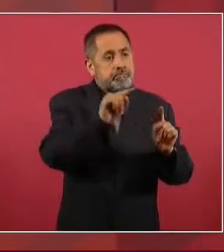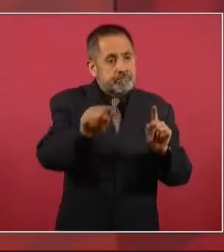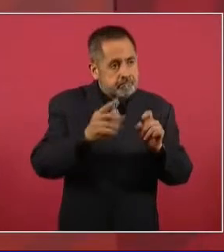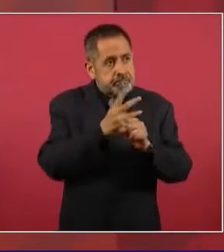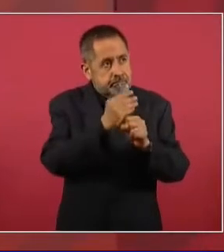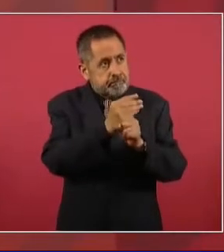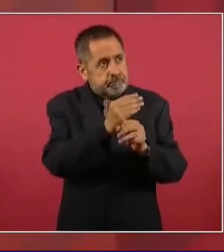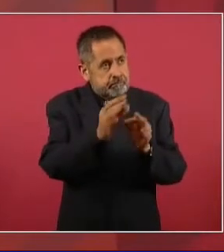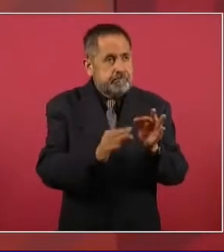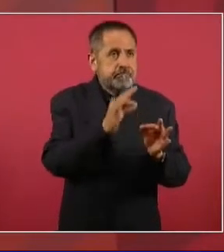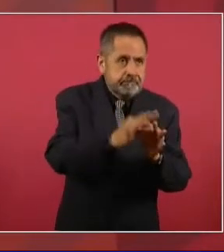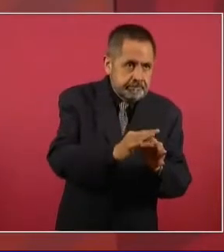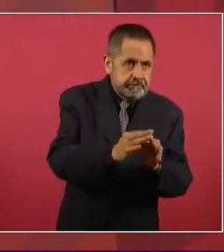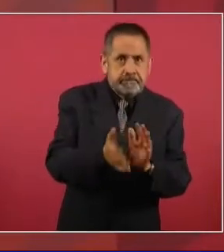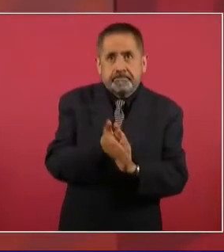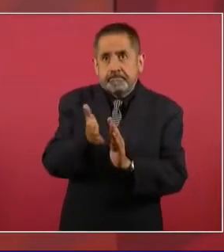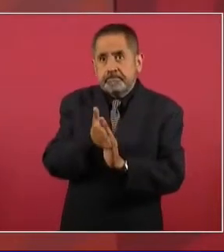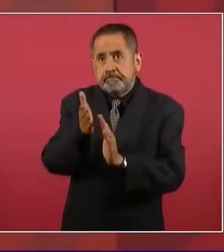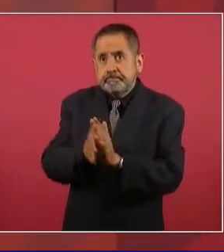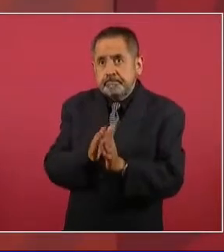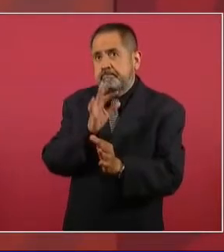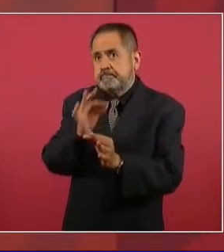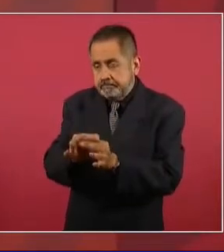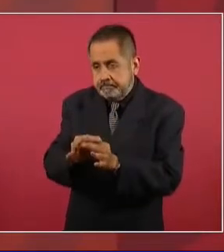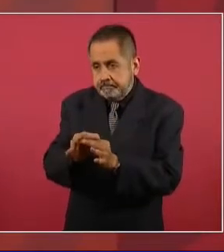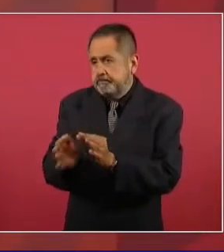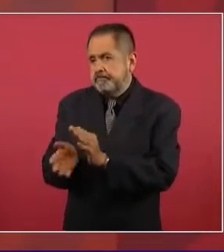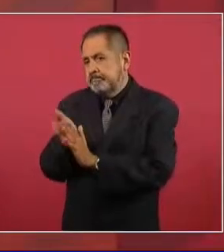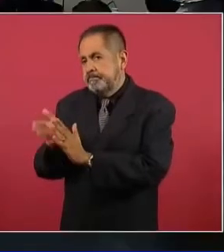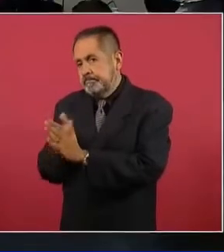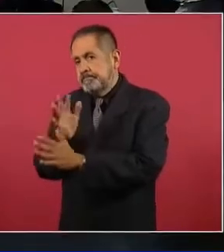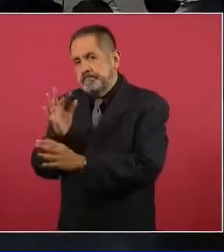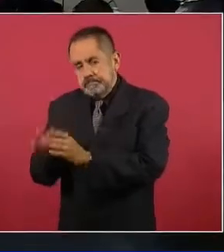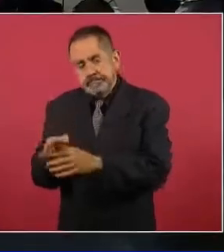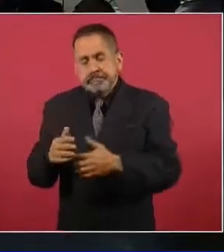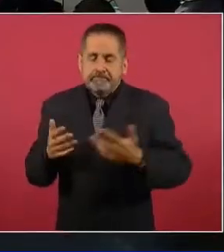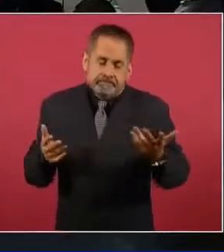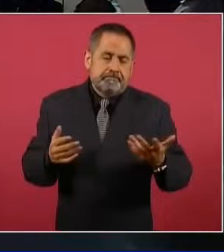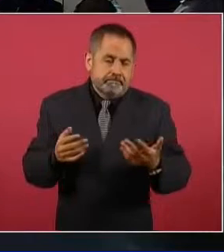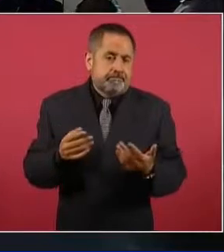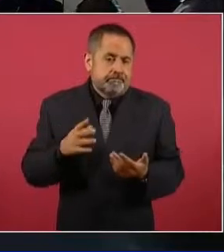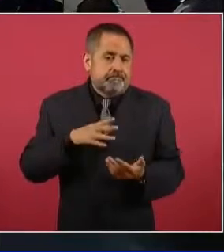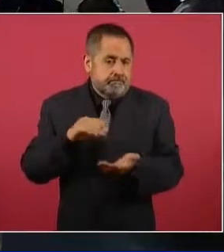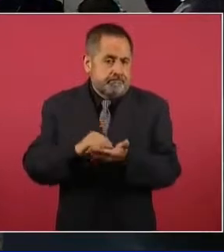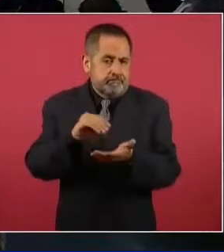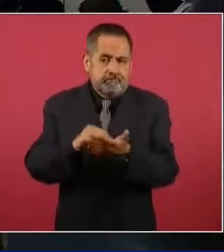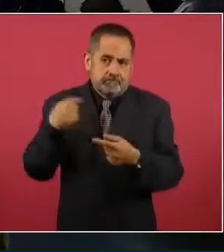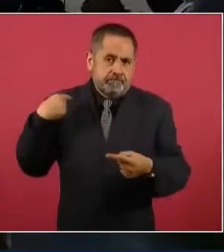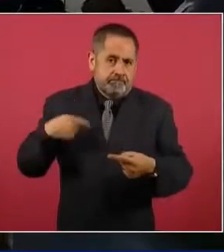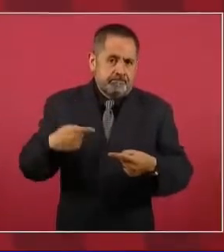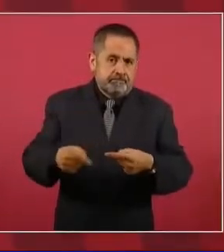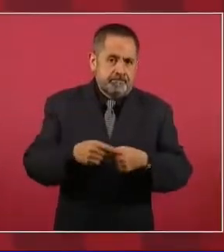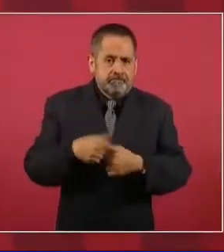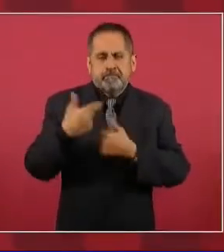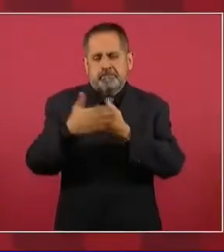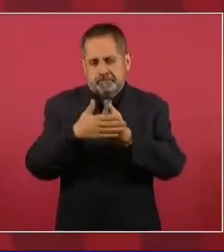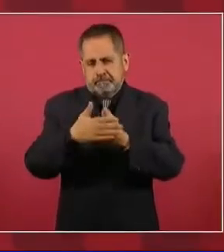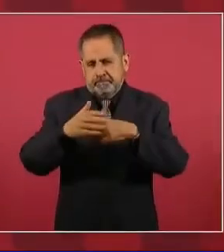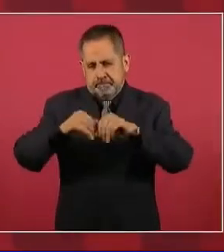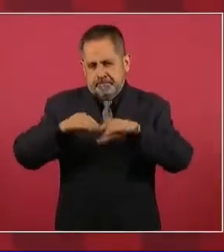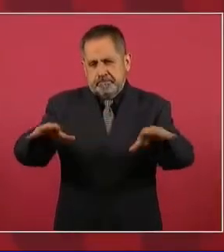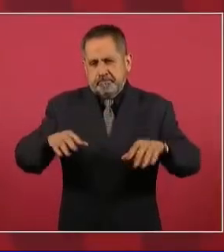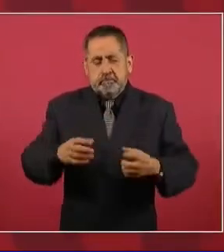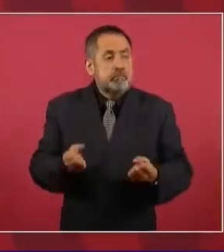terminando hospitales. Vamos a informar exactamente de los que